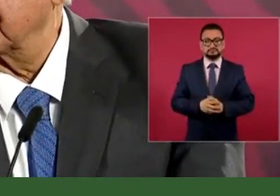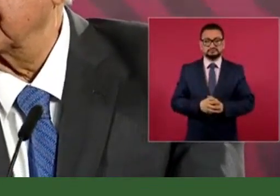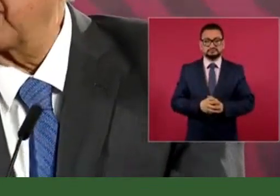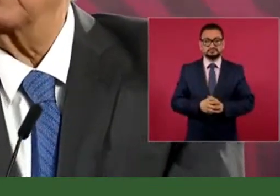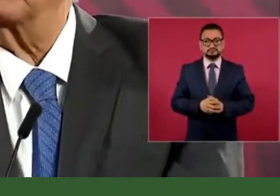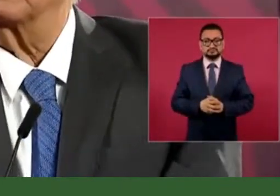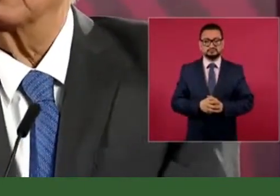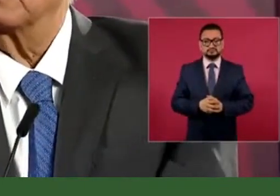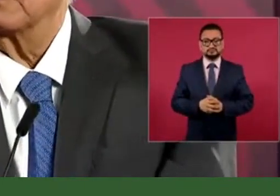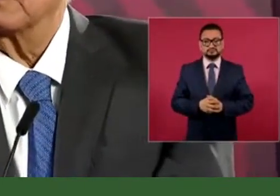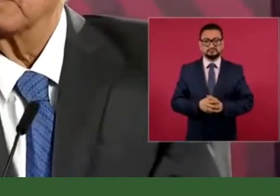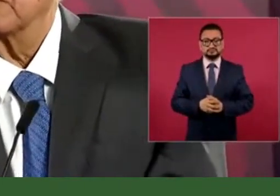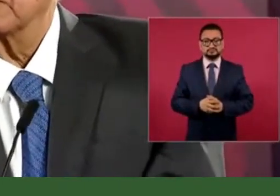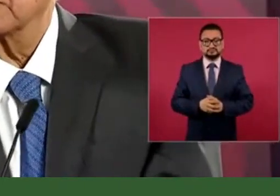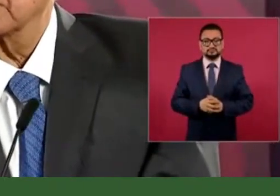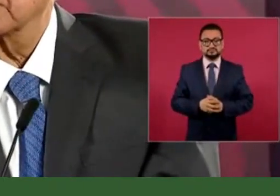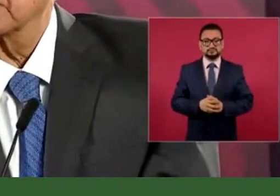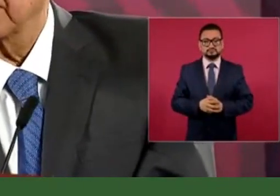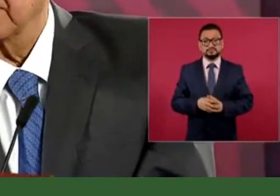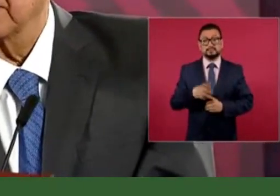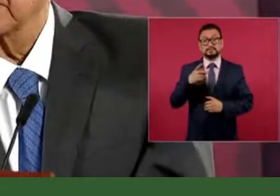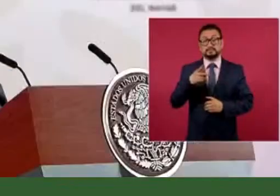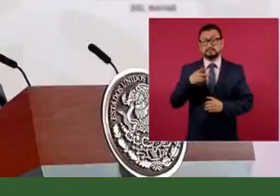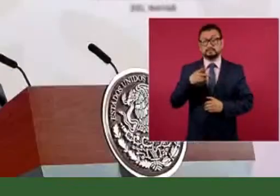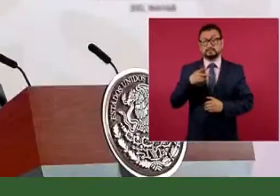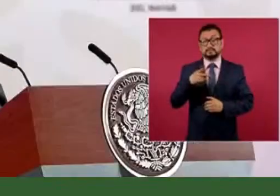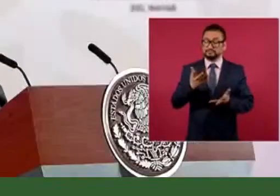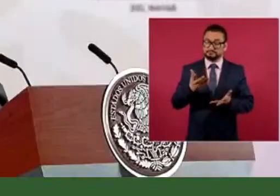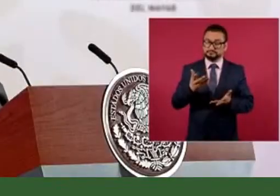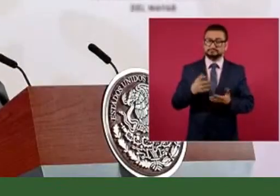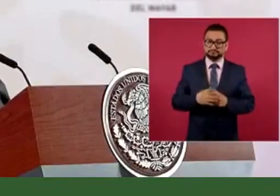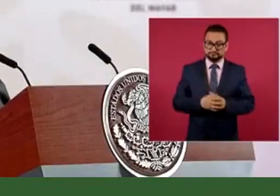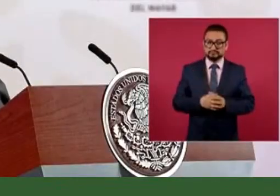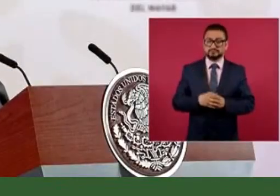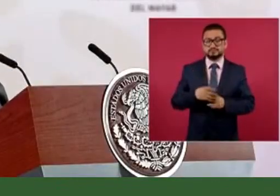Pero también hay que